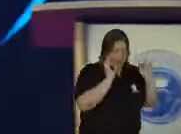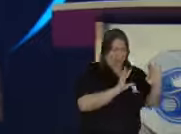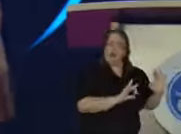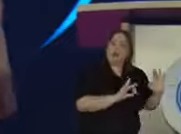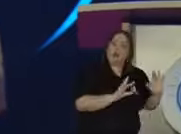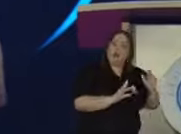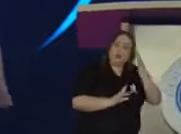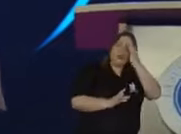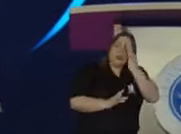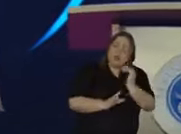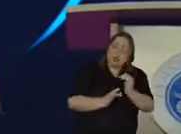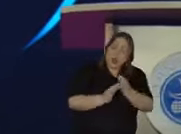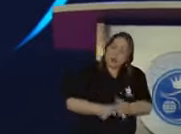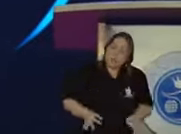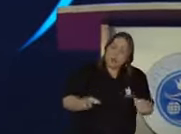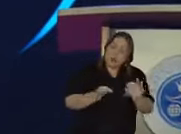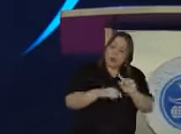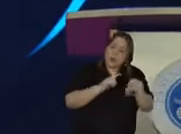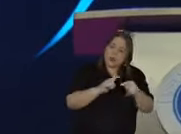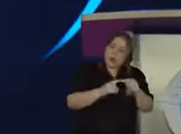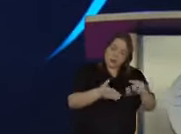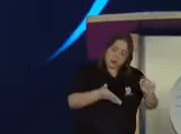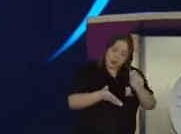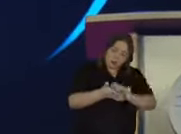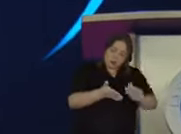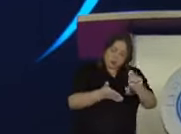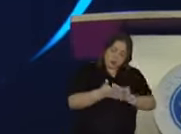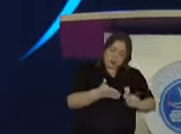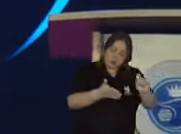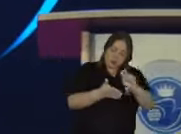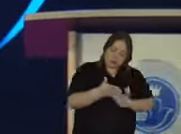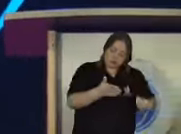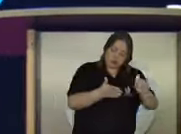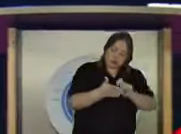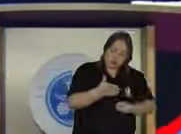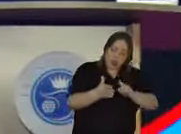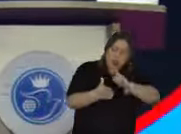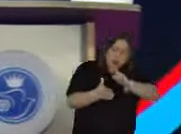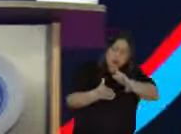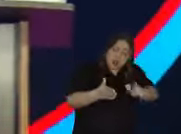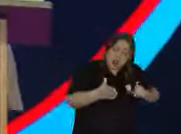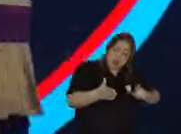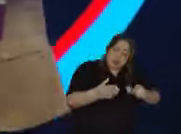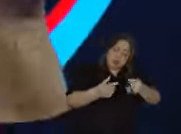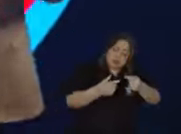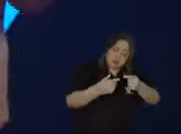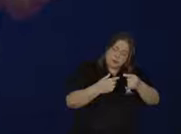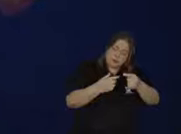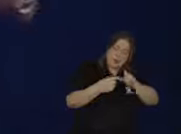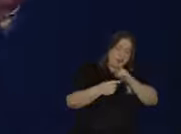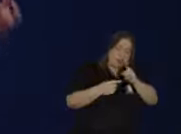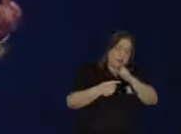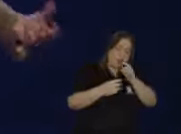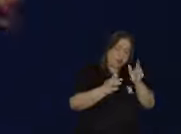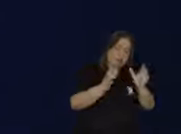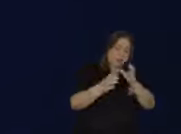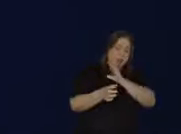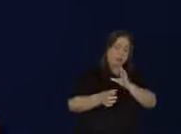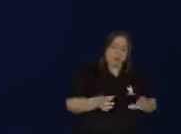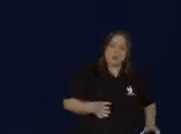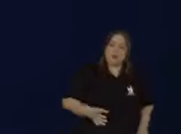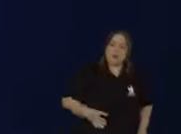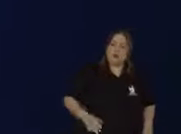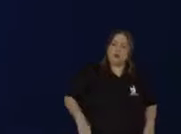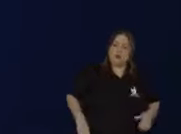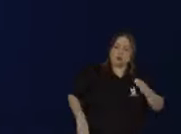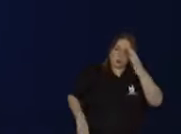de nuestras canciones proclaman la verdad de Cristo. Usted sabe que históricamente la gente aprendía la Biblia a